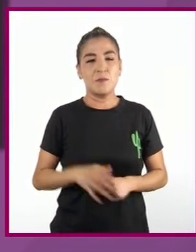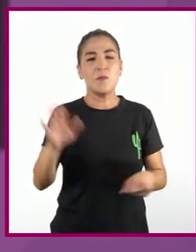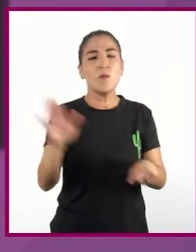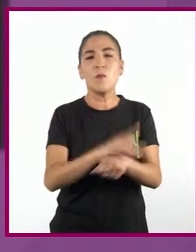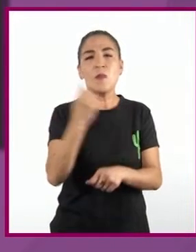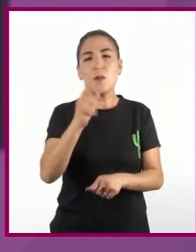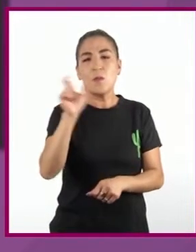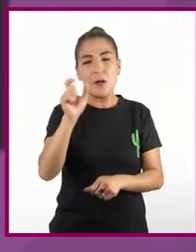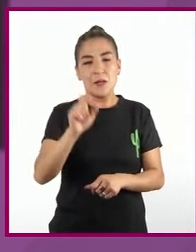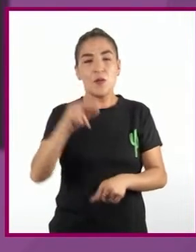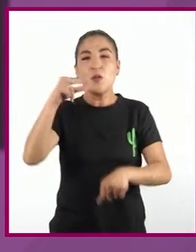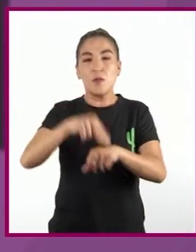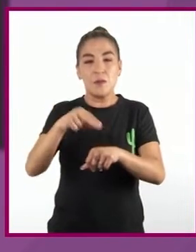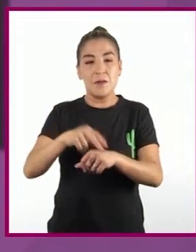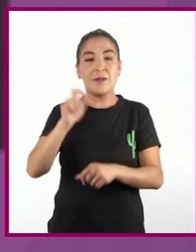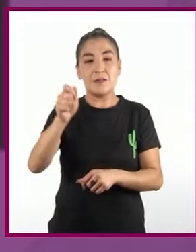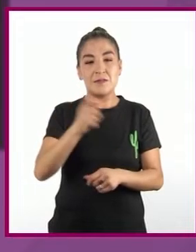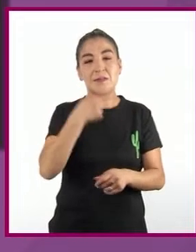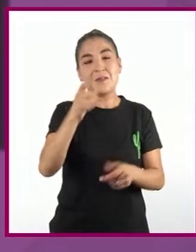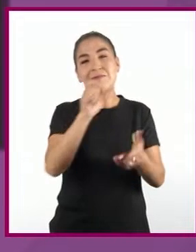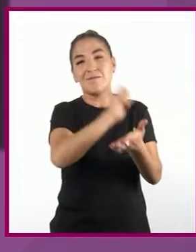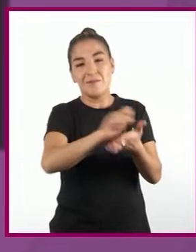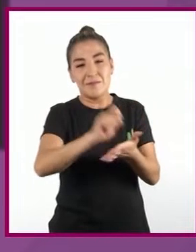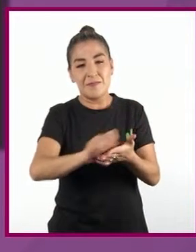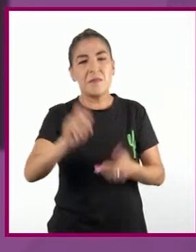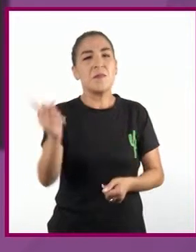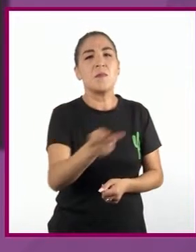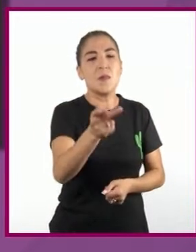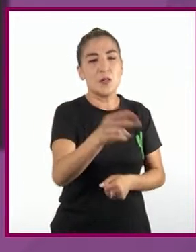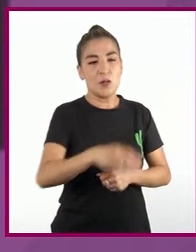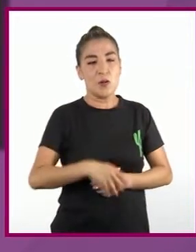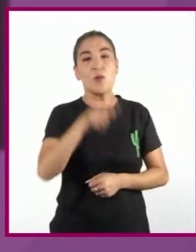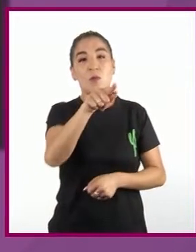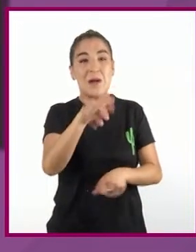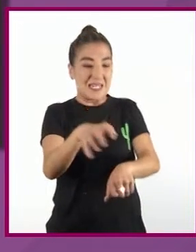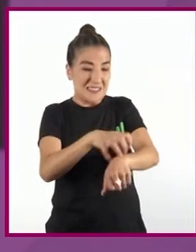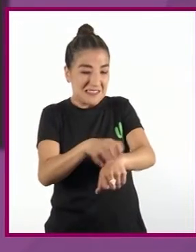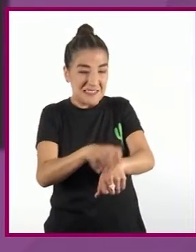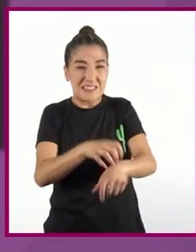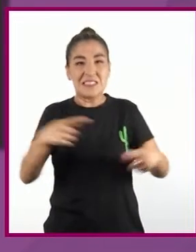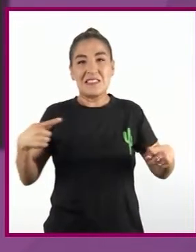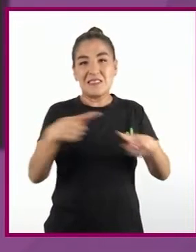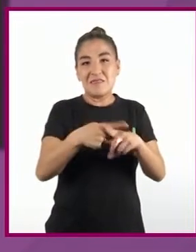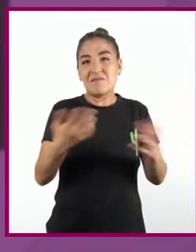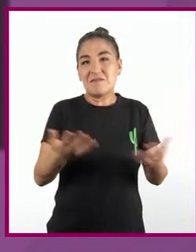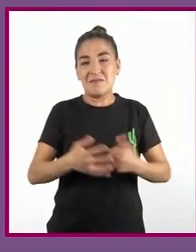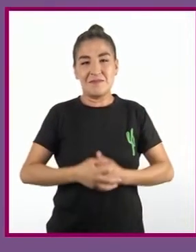vas al médico siempre antes de escribir la receta te preguntan si eres alérgico?